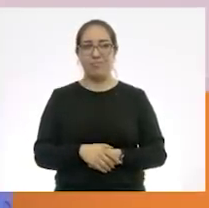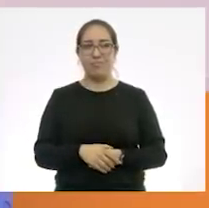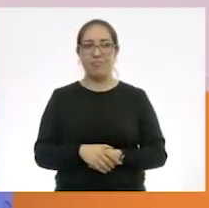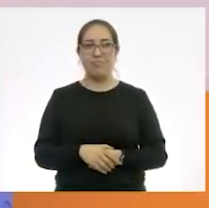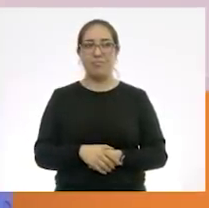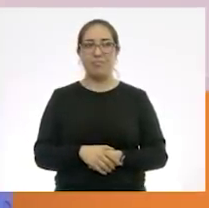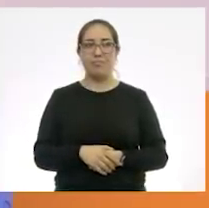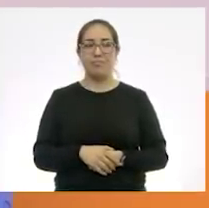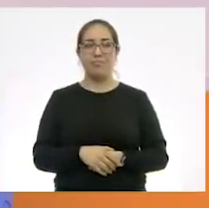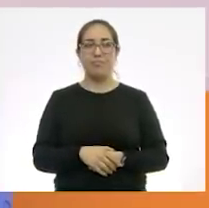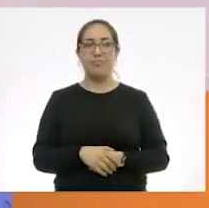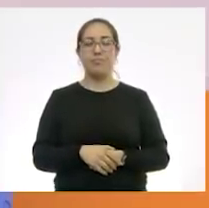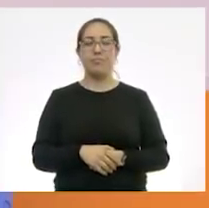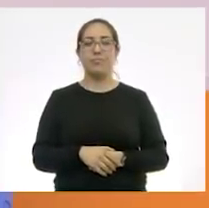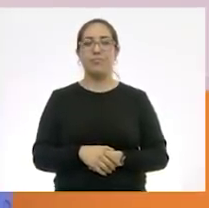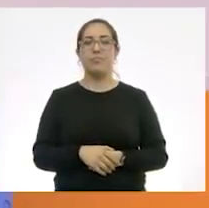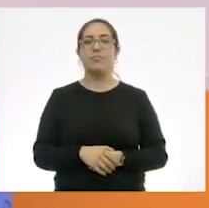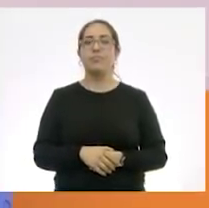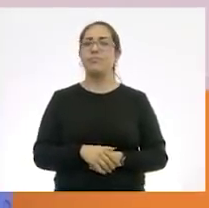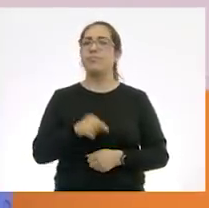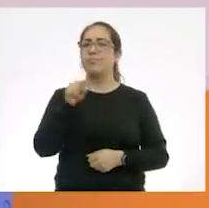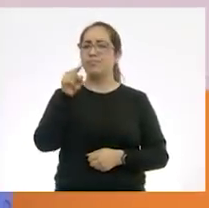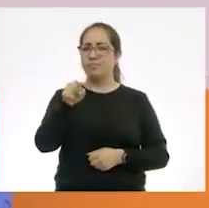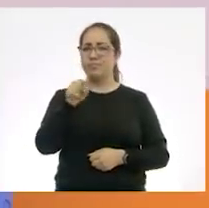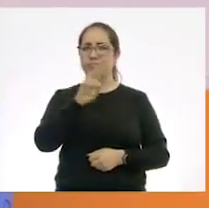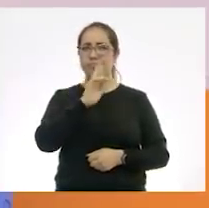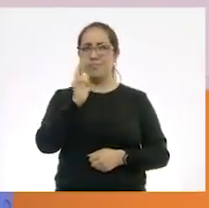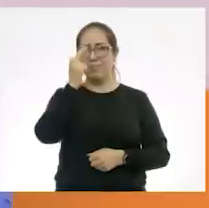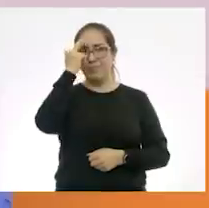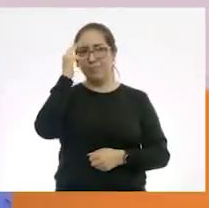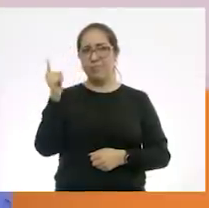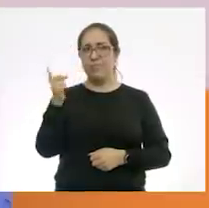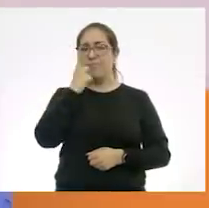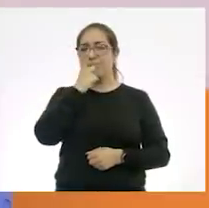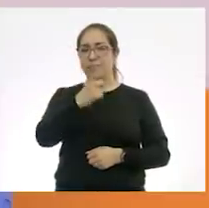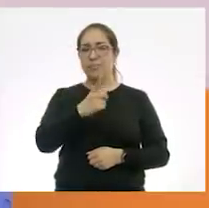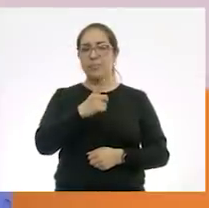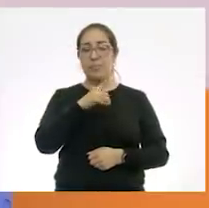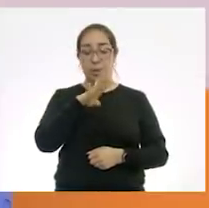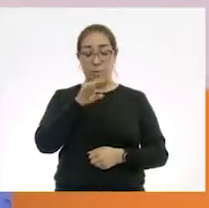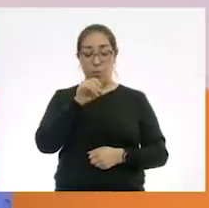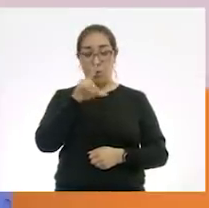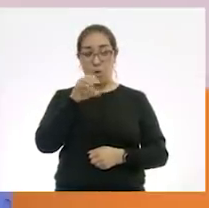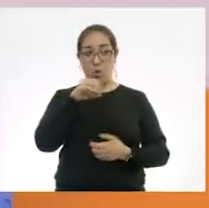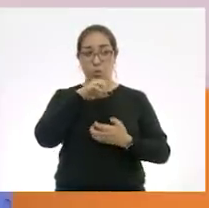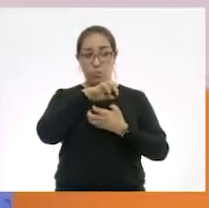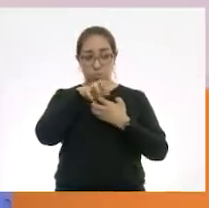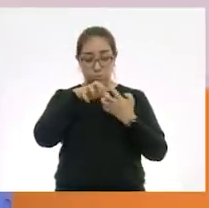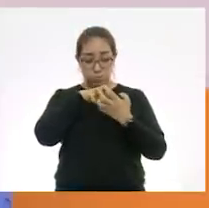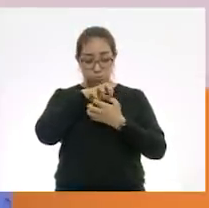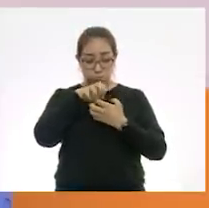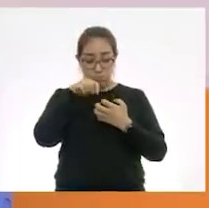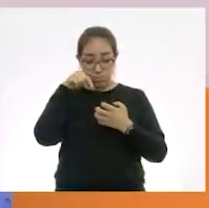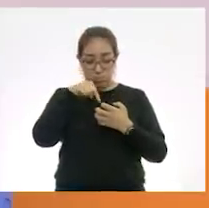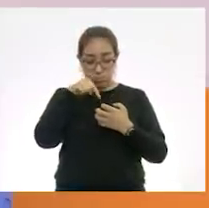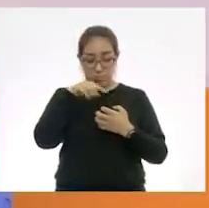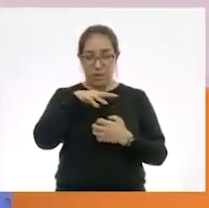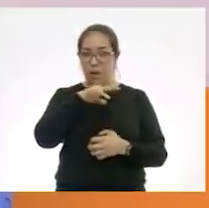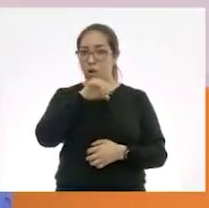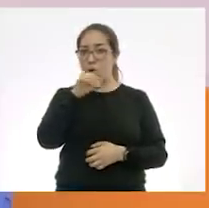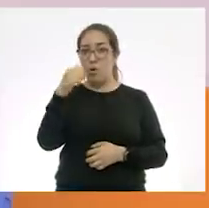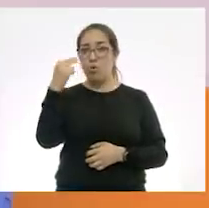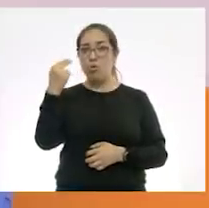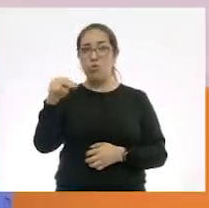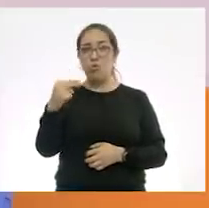ahogar. Claro. Además, tú recuerdo que habías dicho que el bolo alimenticio también tenía otro nombre.